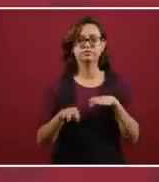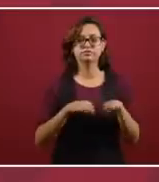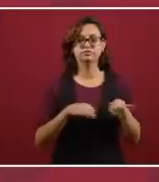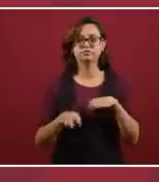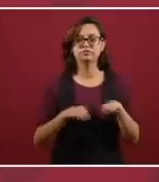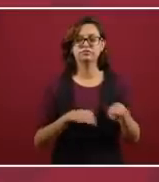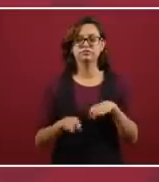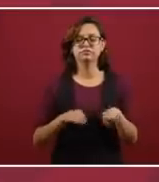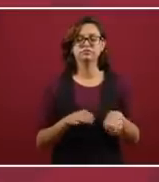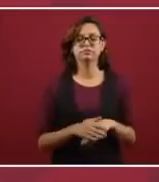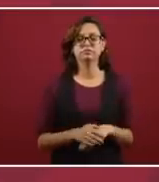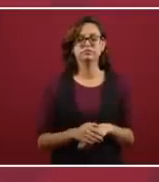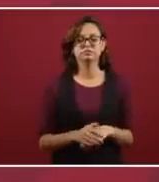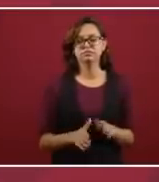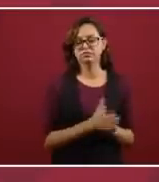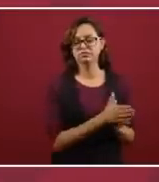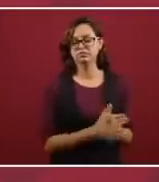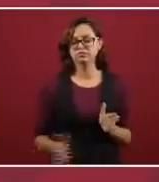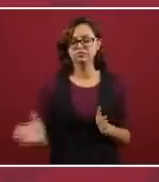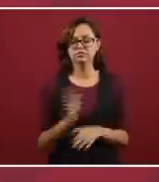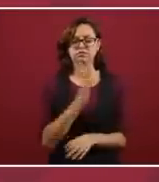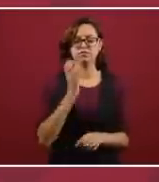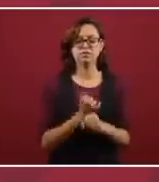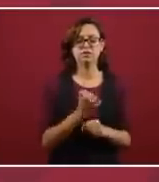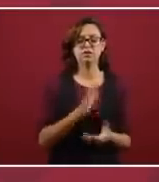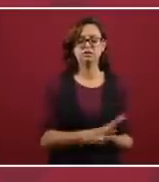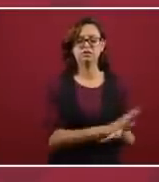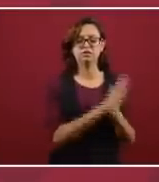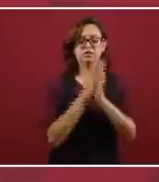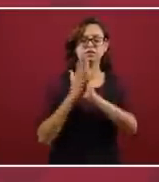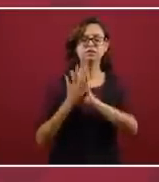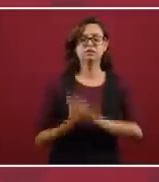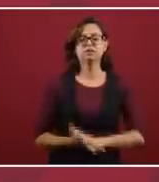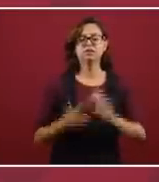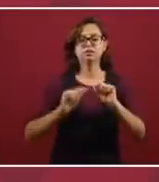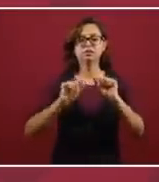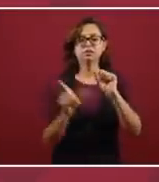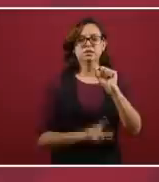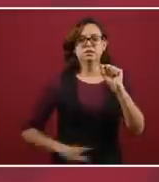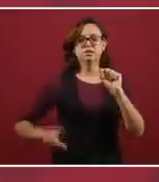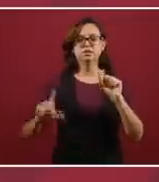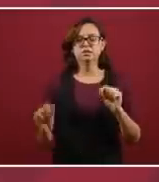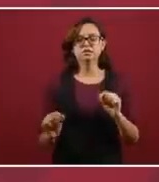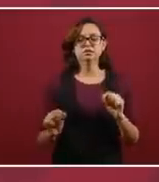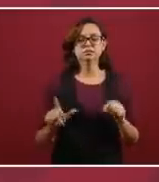en la cuarta transformación de la vida pública del país.